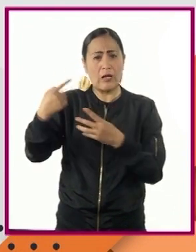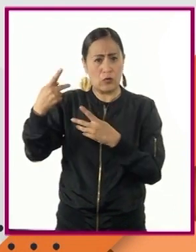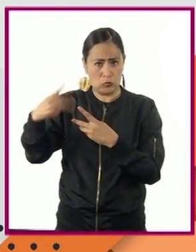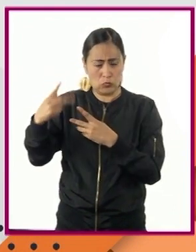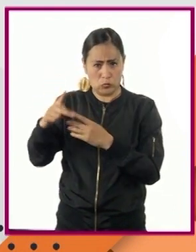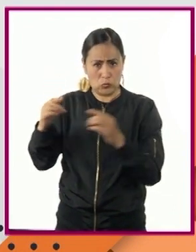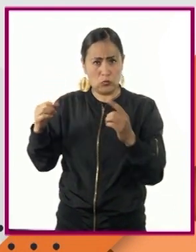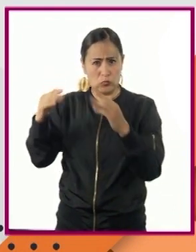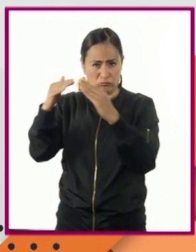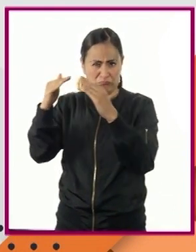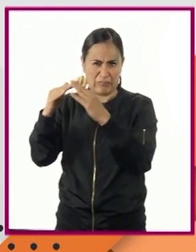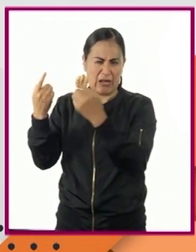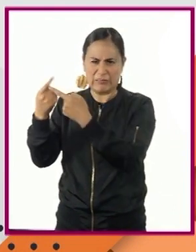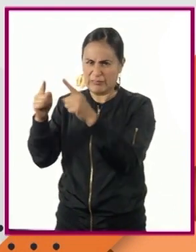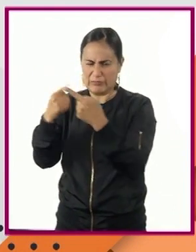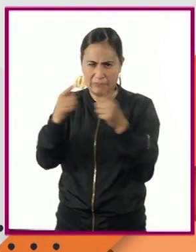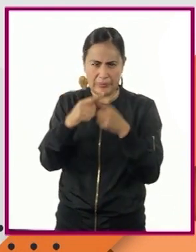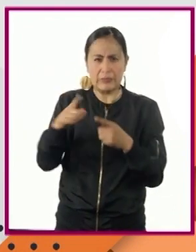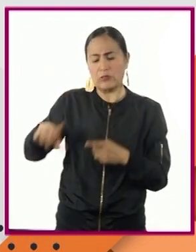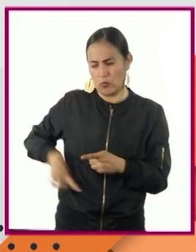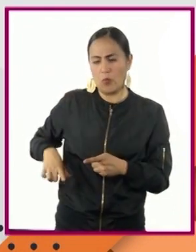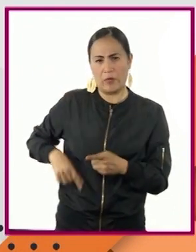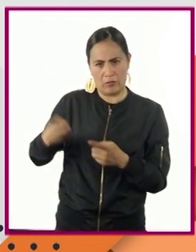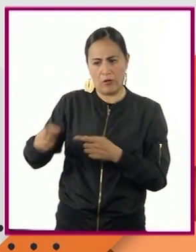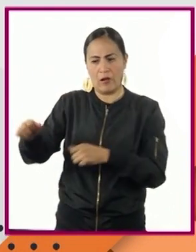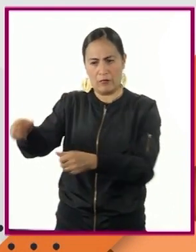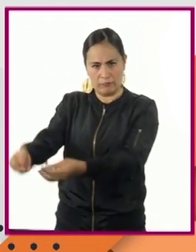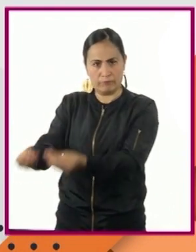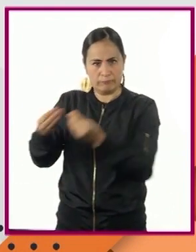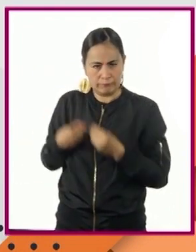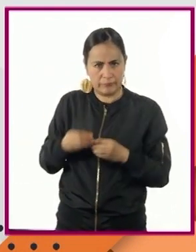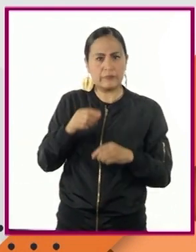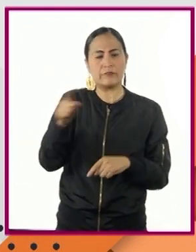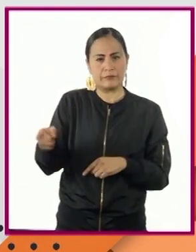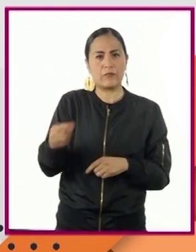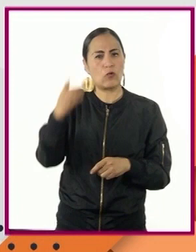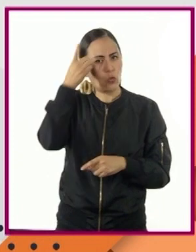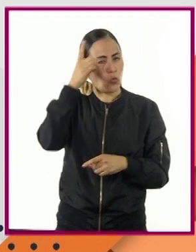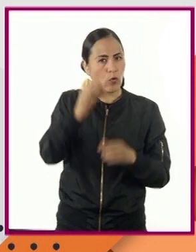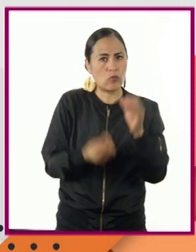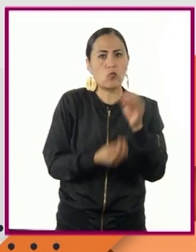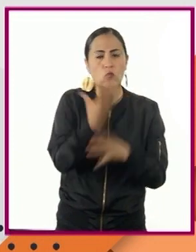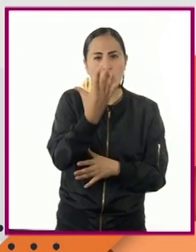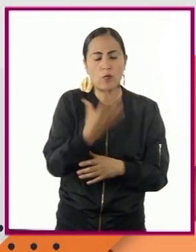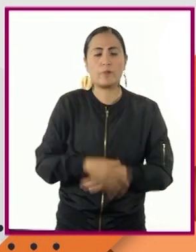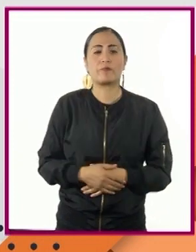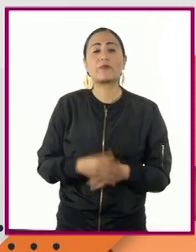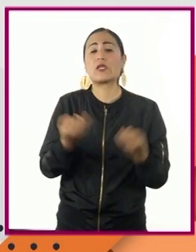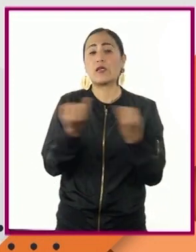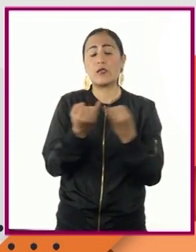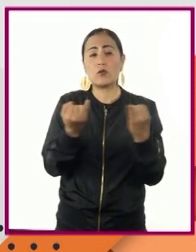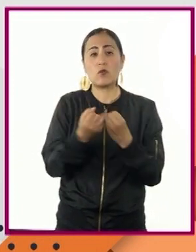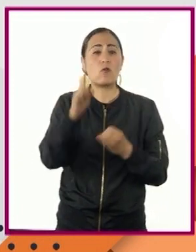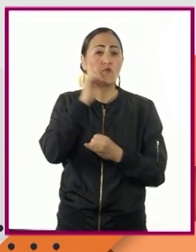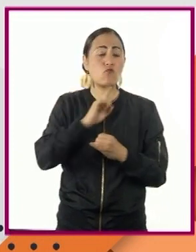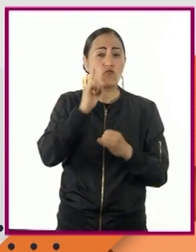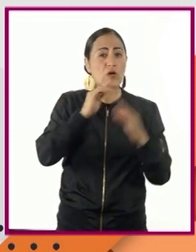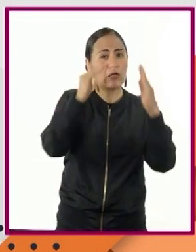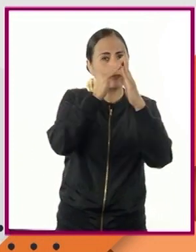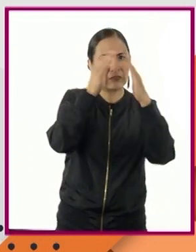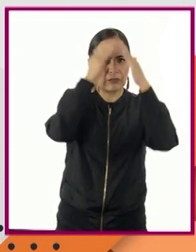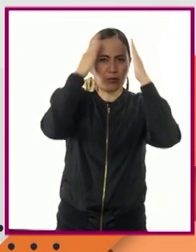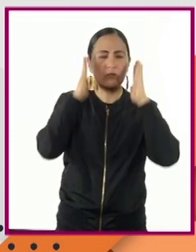y regular con diversos títulos, así como el excedente que tengan los conventos de monjas, deduciendo el monto de sus dotes